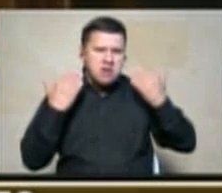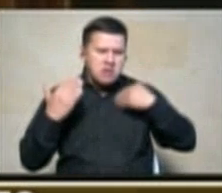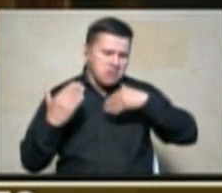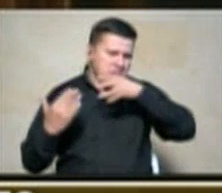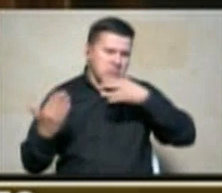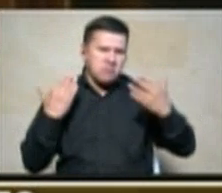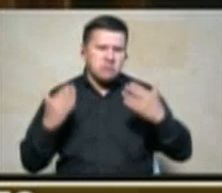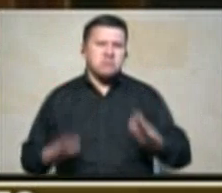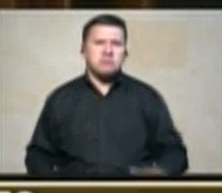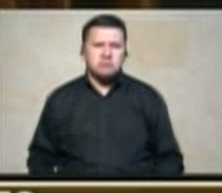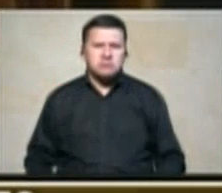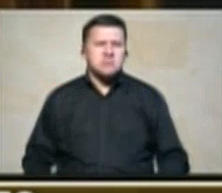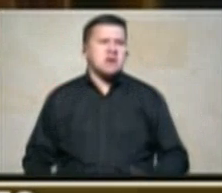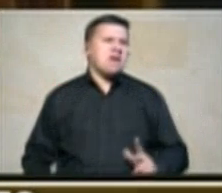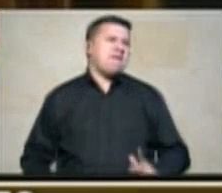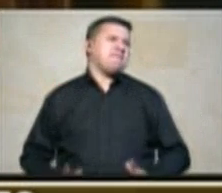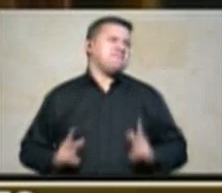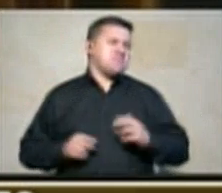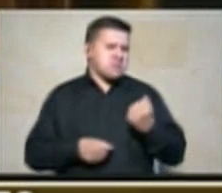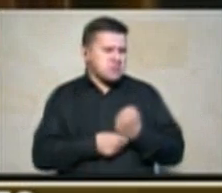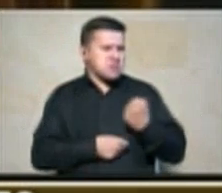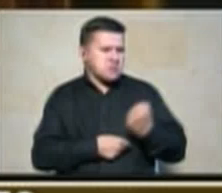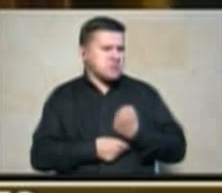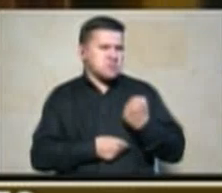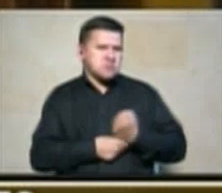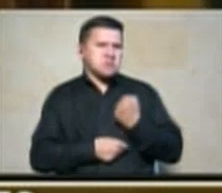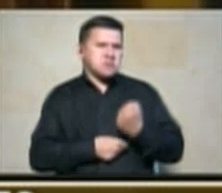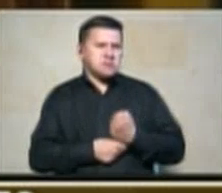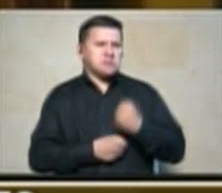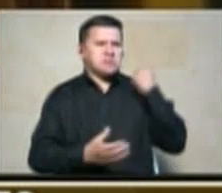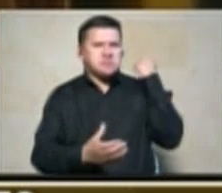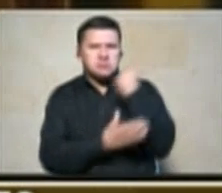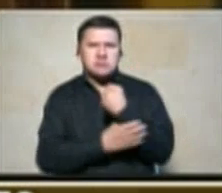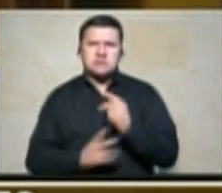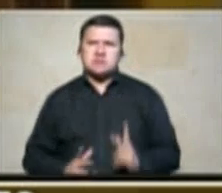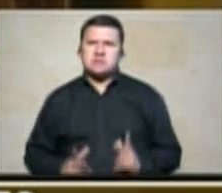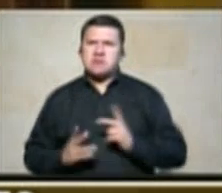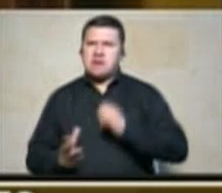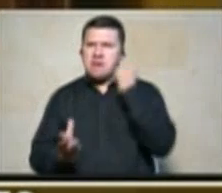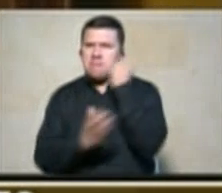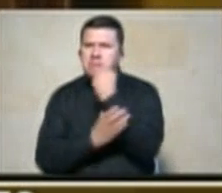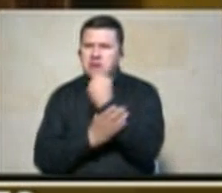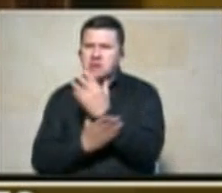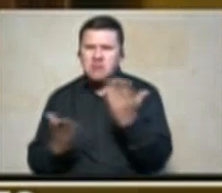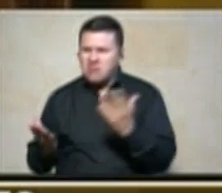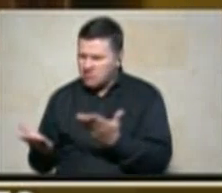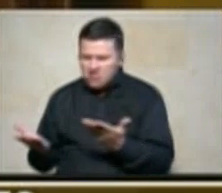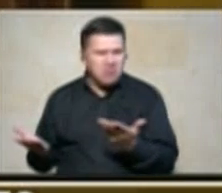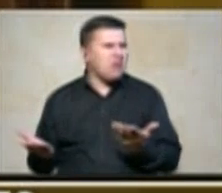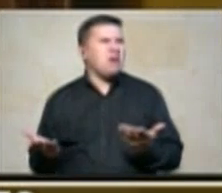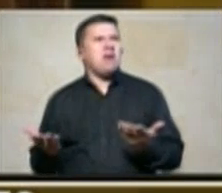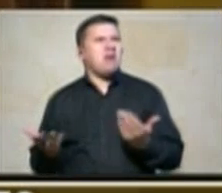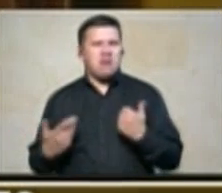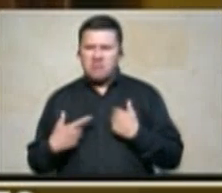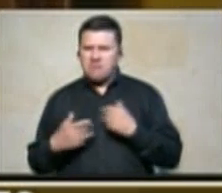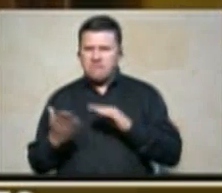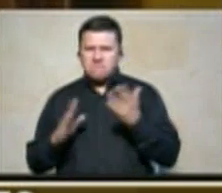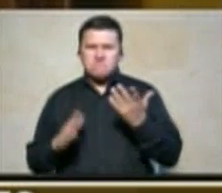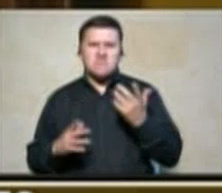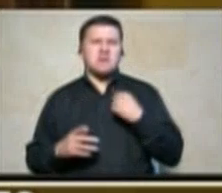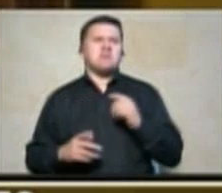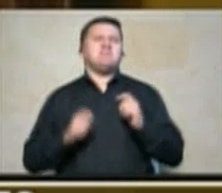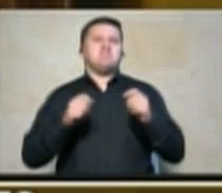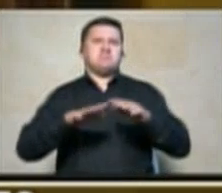a sus seres queridos y lo último que tenga que es entregar su patrimonio porque no tiene la manera de